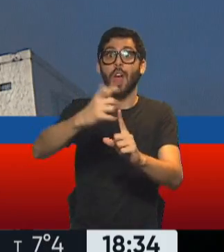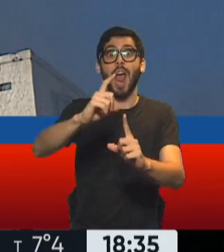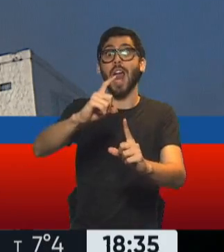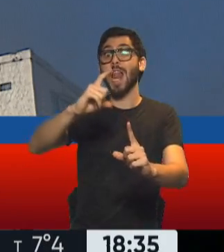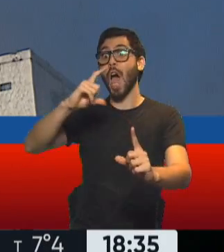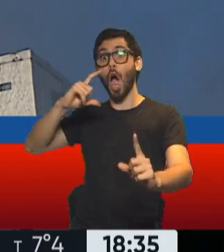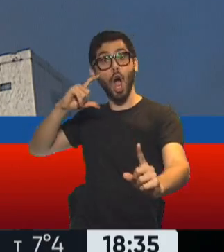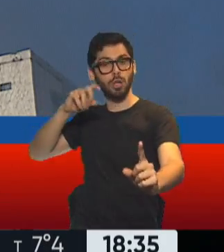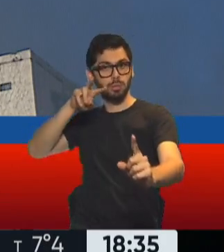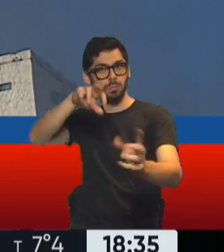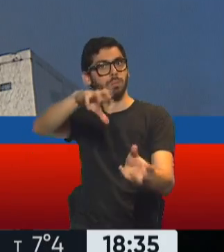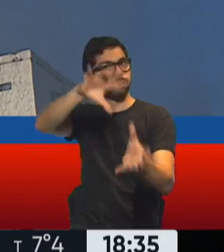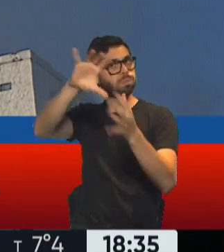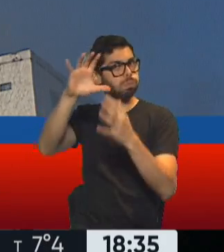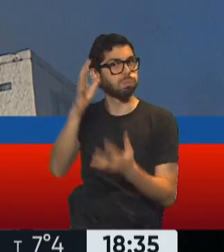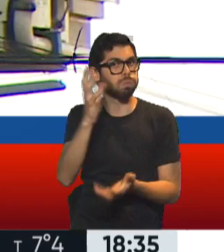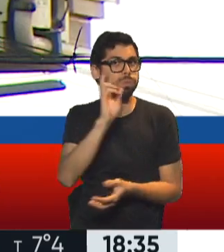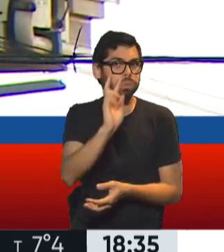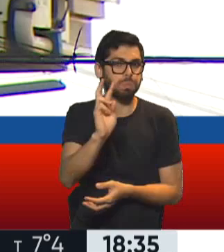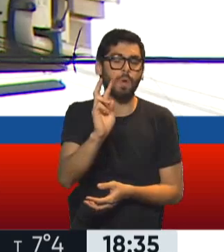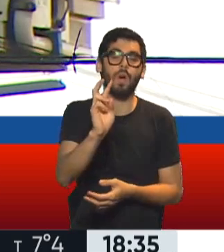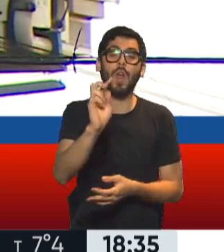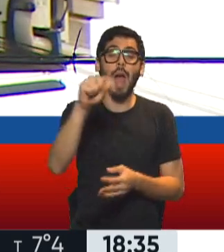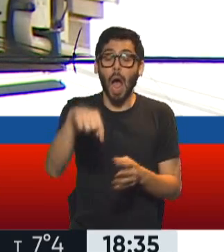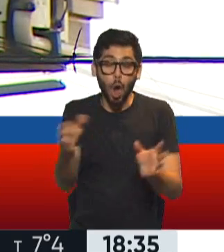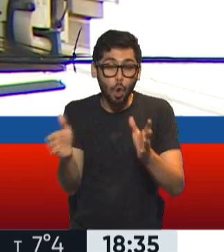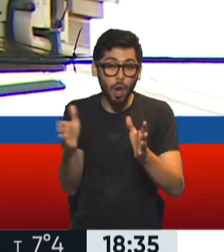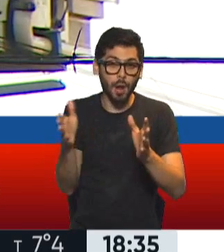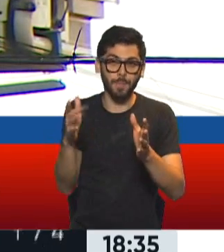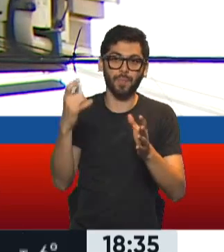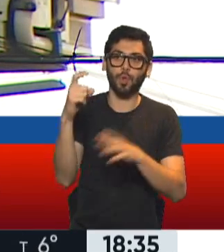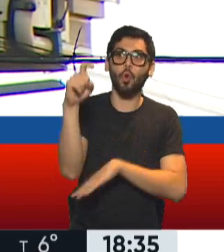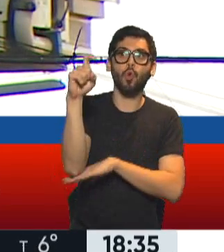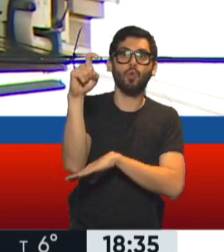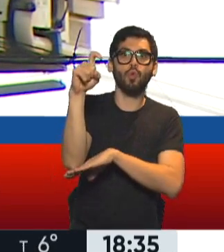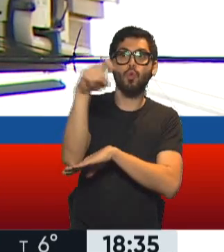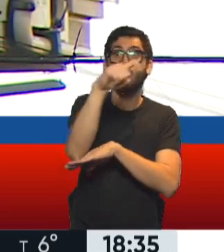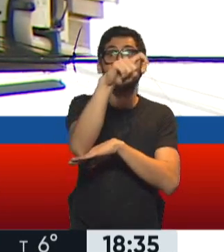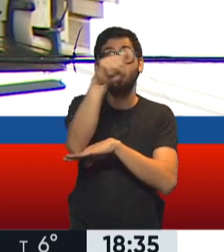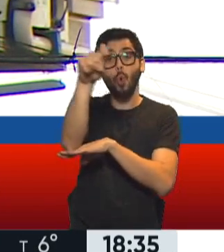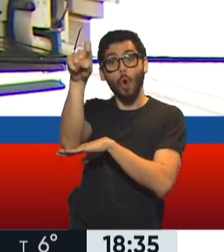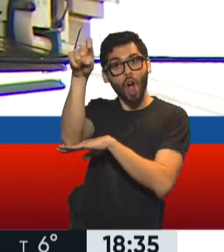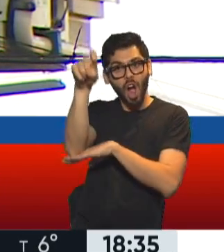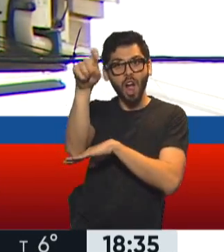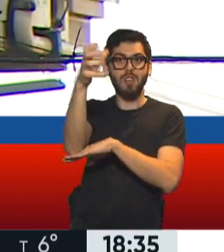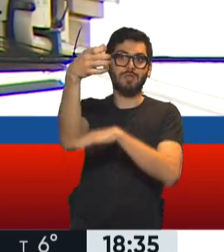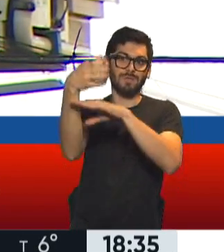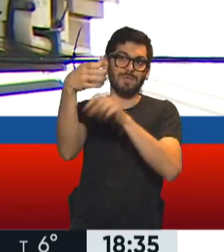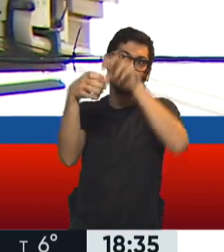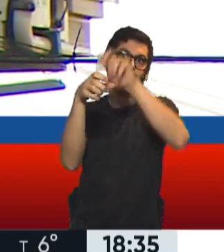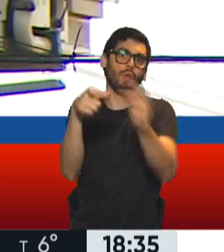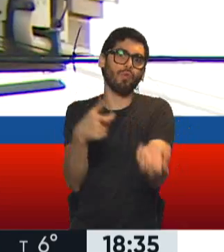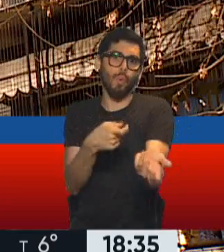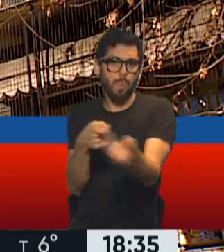puntos de la ciudad de Buenos Aires y en estos momentos hay una grúa trabajando en el lugar tratando